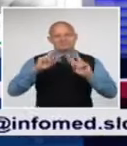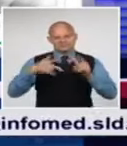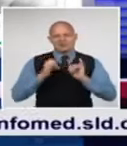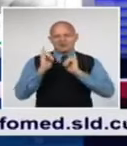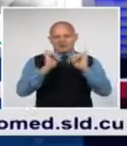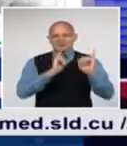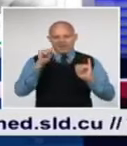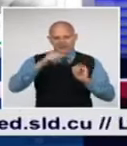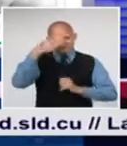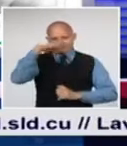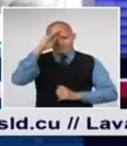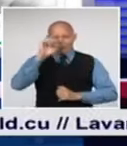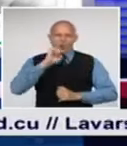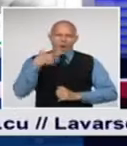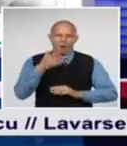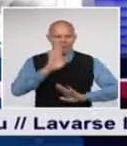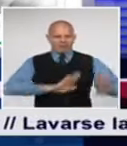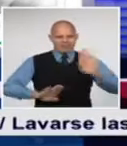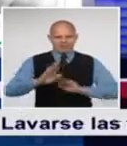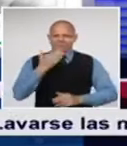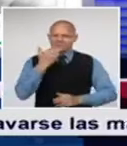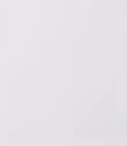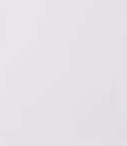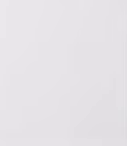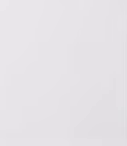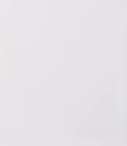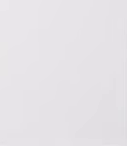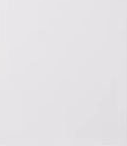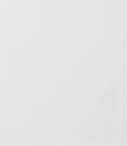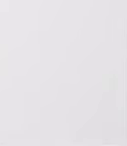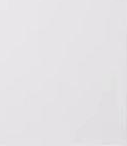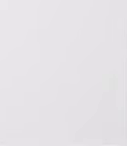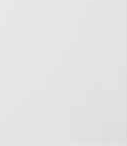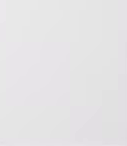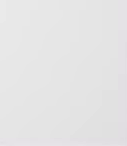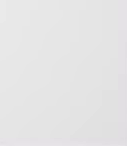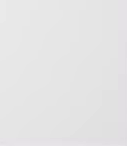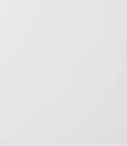Cuba por la salud de su población. Muy buenos días.